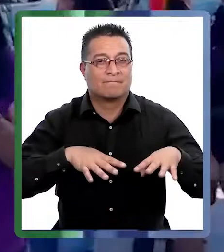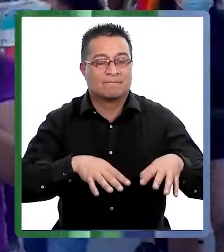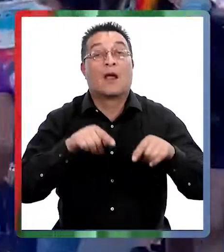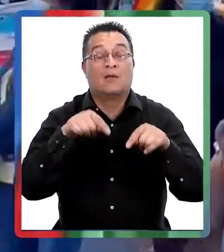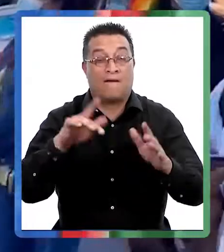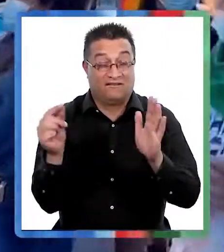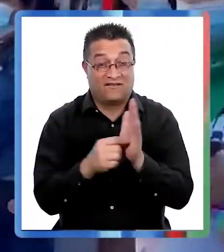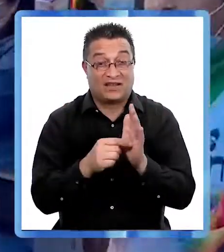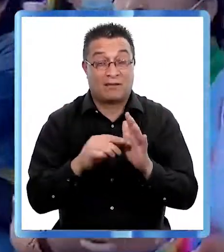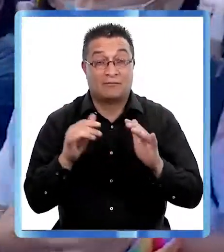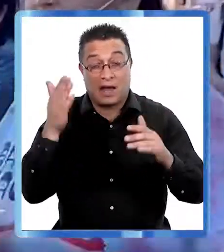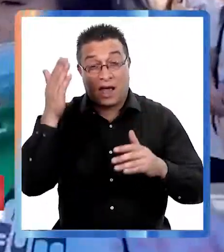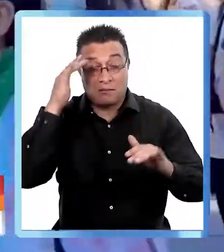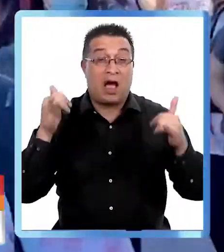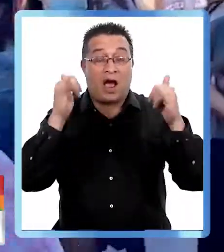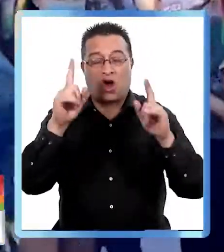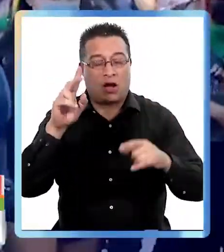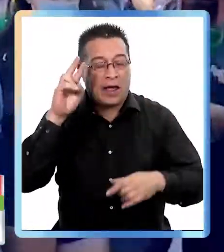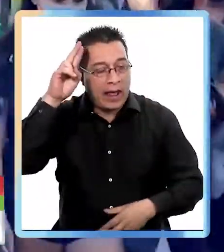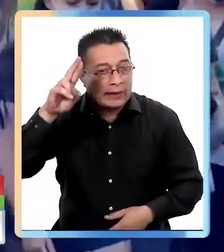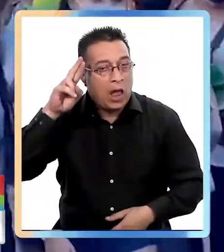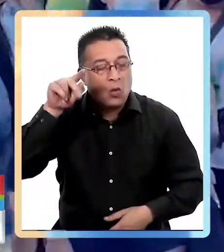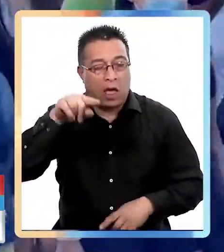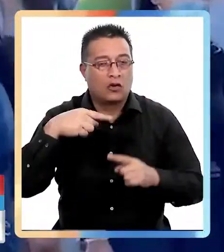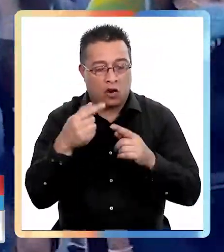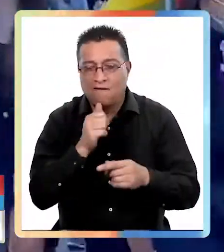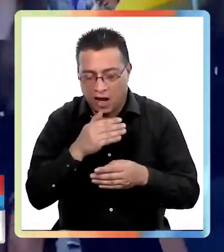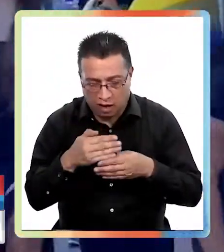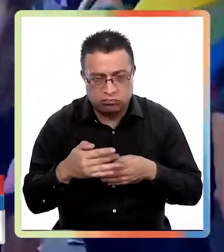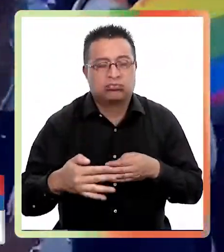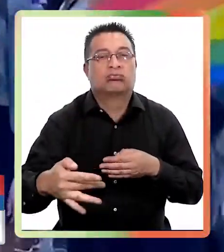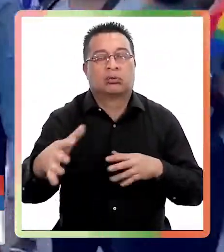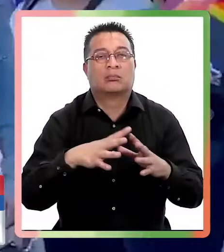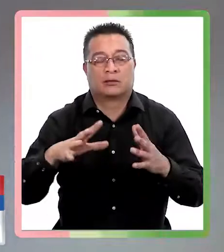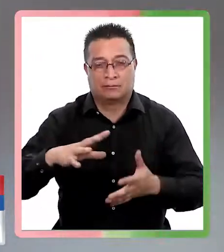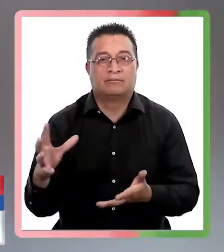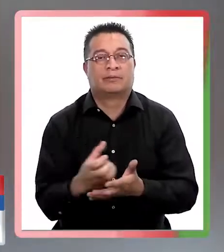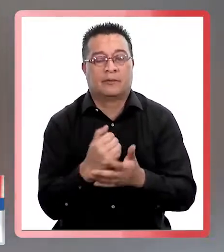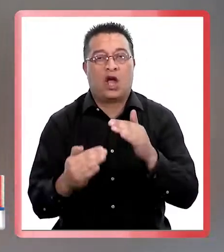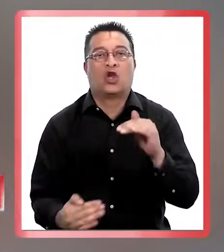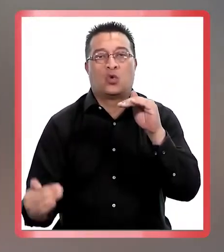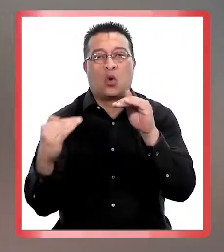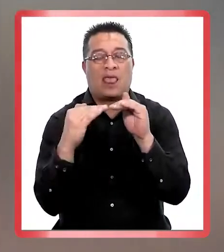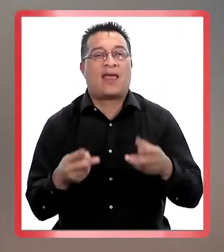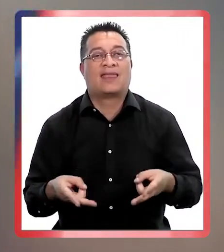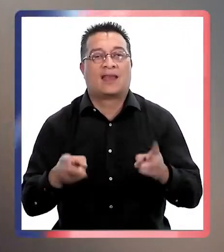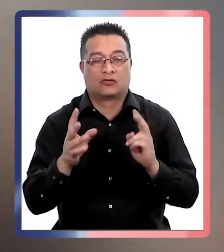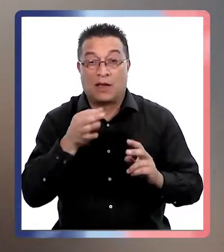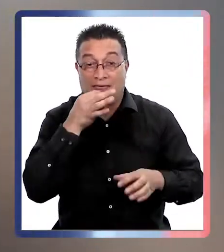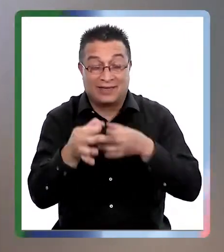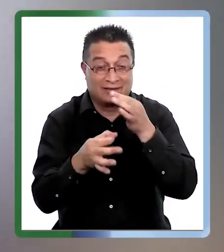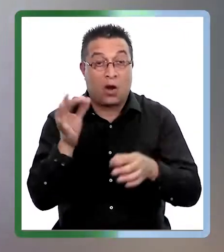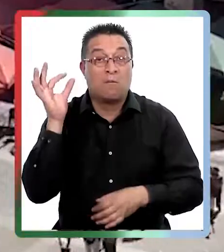No es una fecha para celebrar, sino para recordar todo el camino que aún falta por recorrer para llegar a la igualdad de derechos,